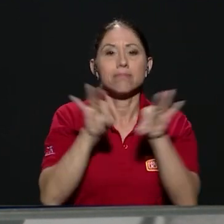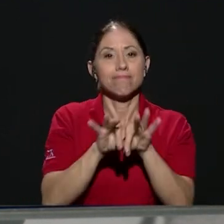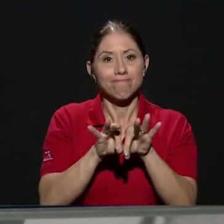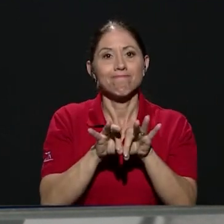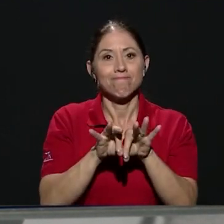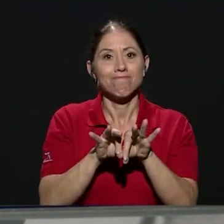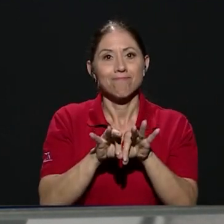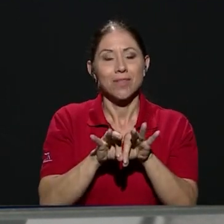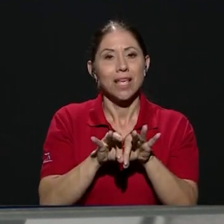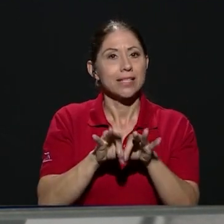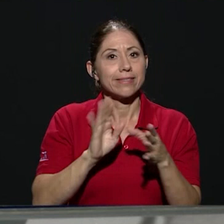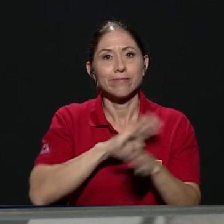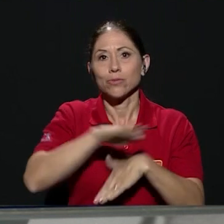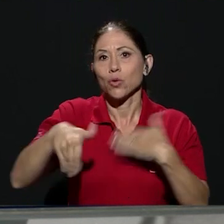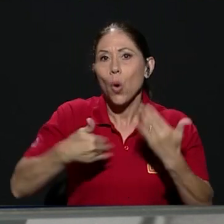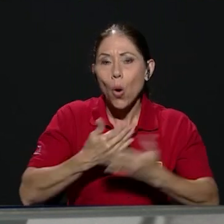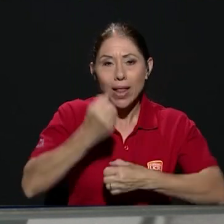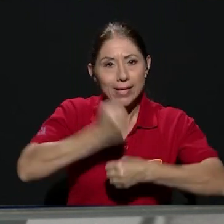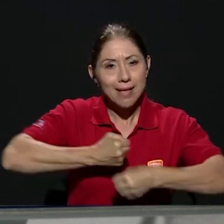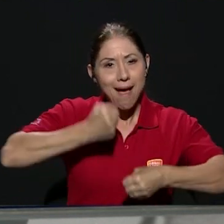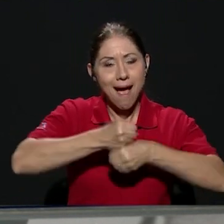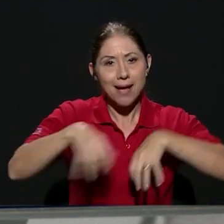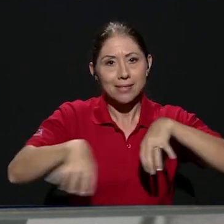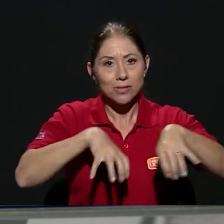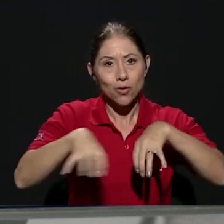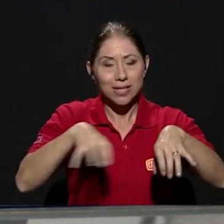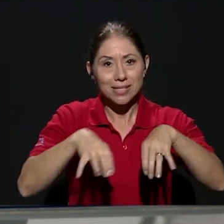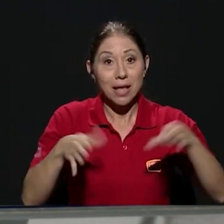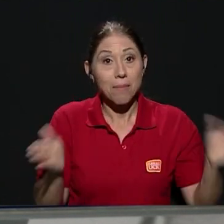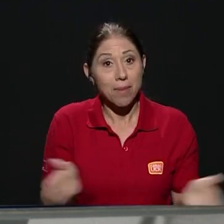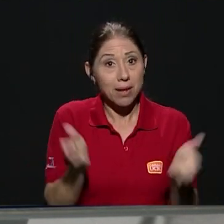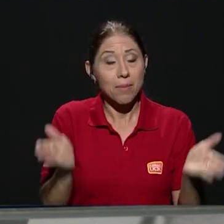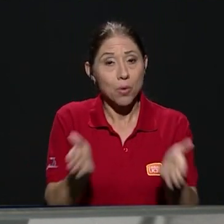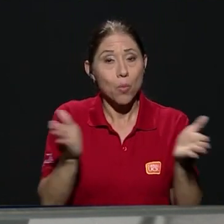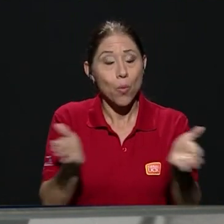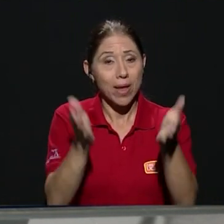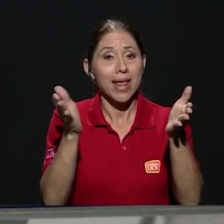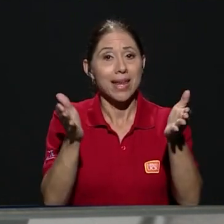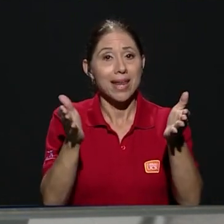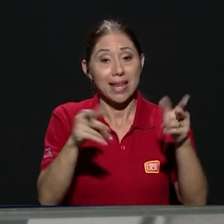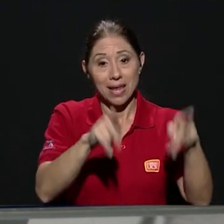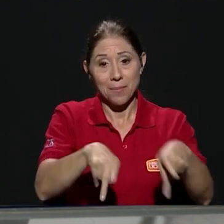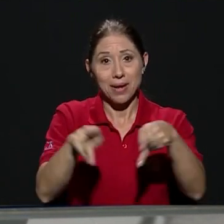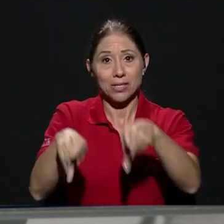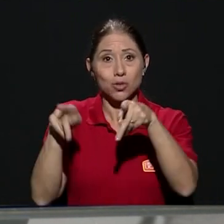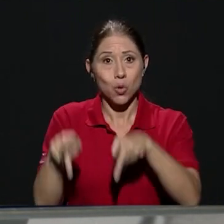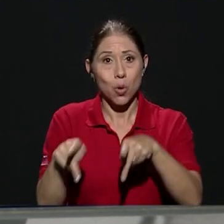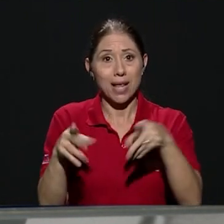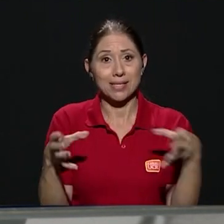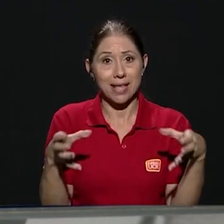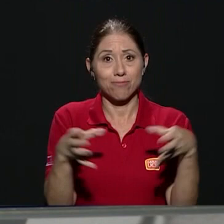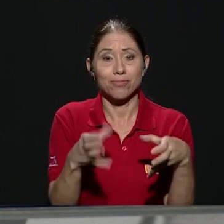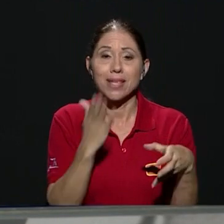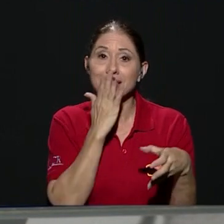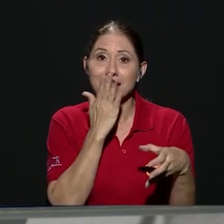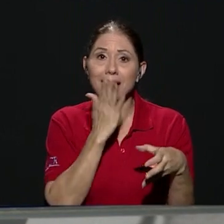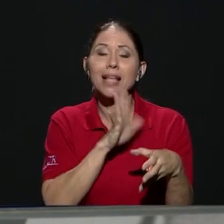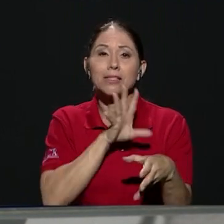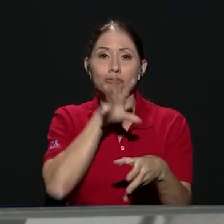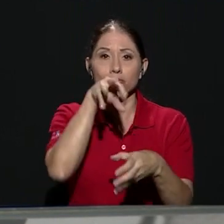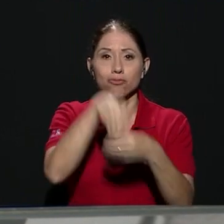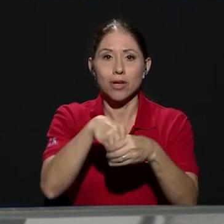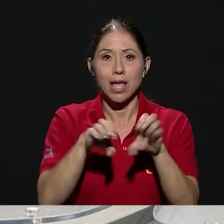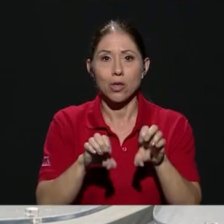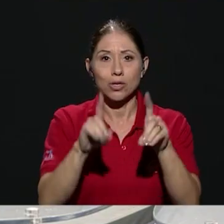es todas las acciones para promover la inclusión de personas de territorios indígenas en la educación